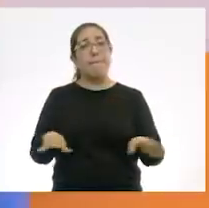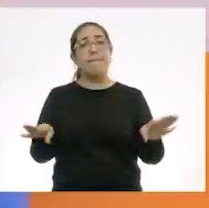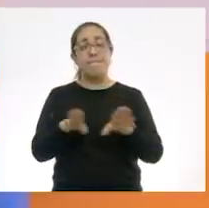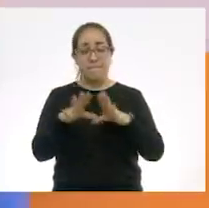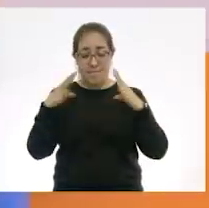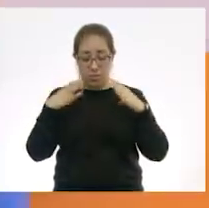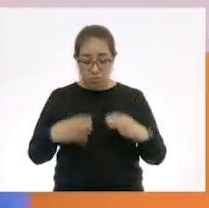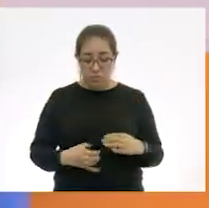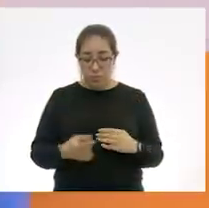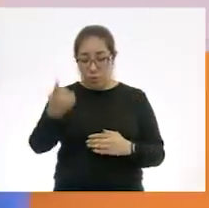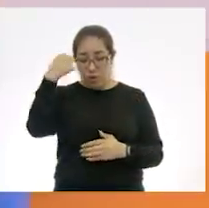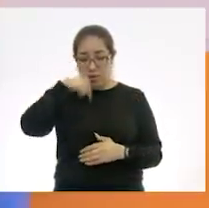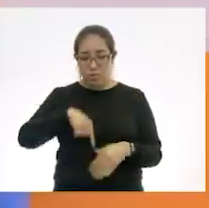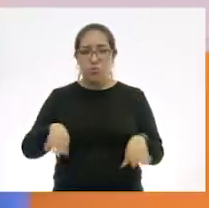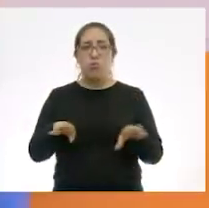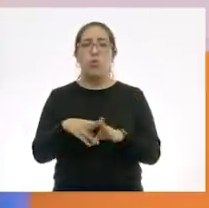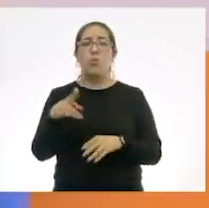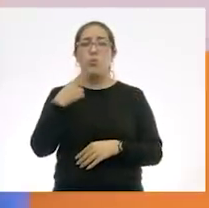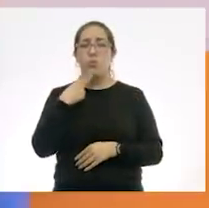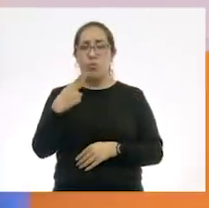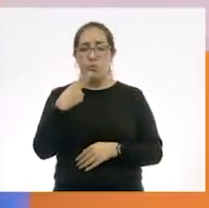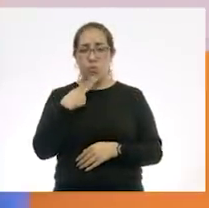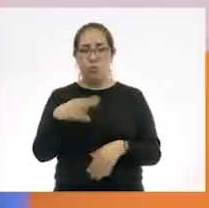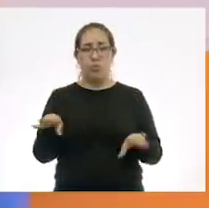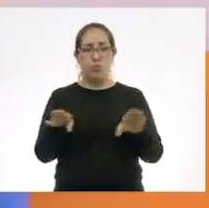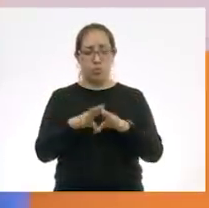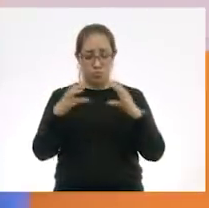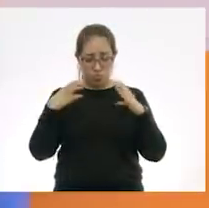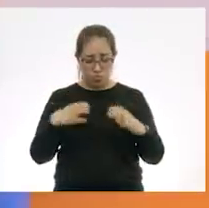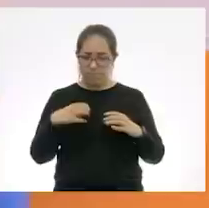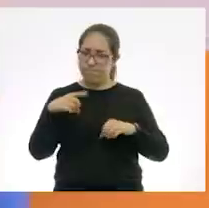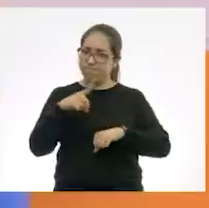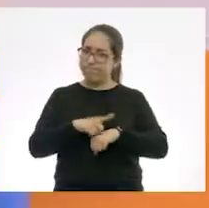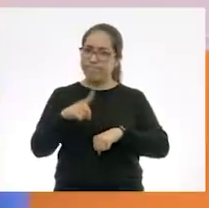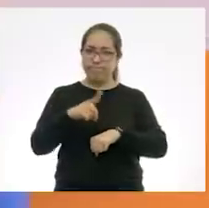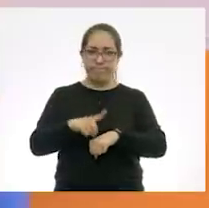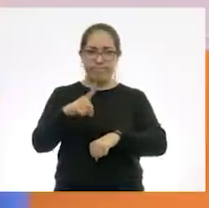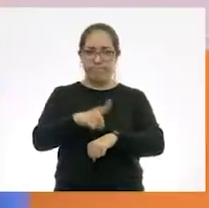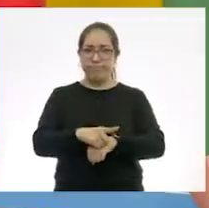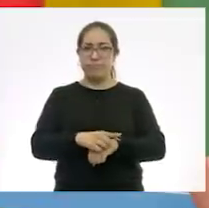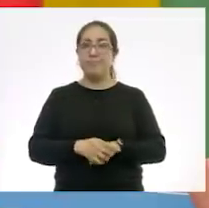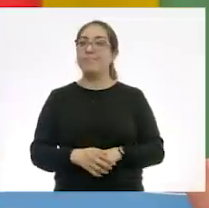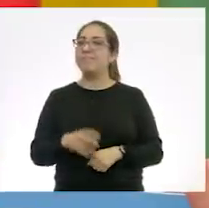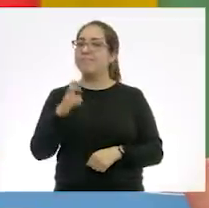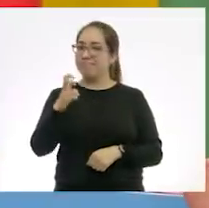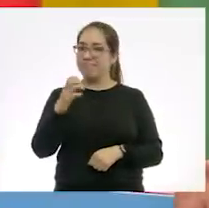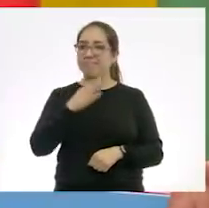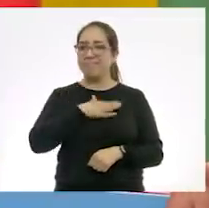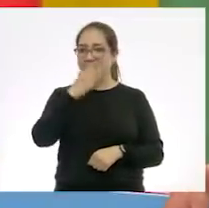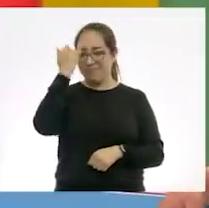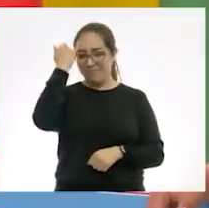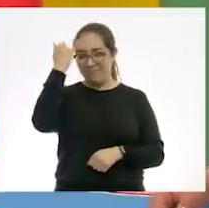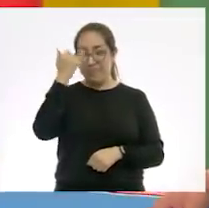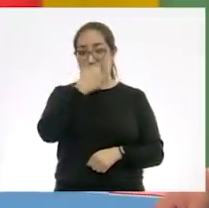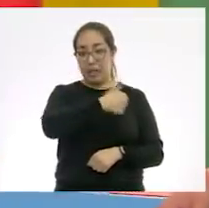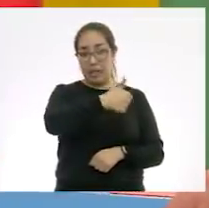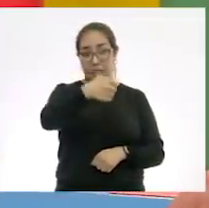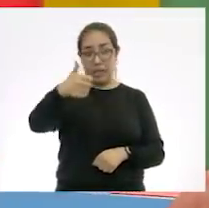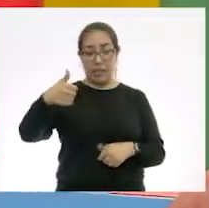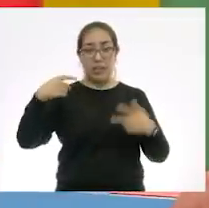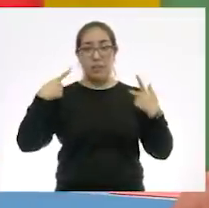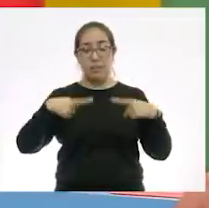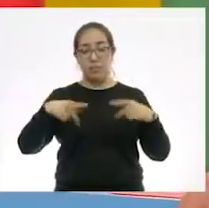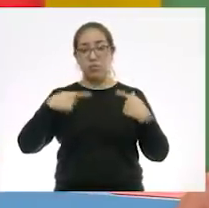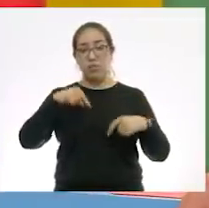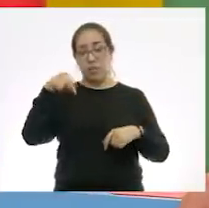cuerpo, cómo funciona y trabaja tu cuerpo en todo momento. Esa es una gran idea, porque cada persona de